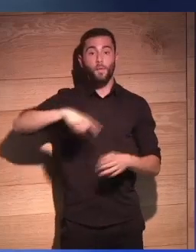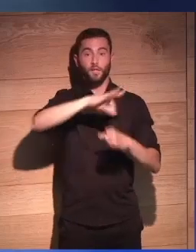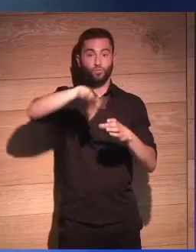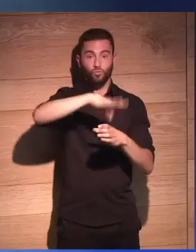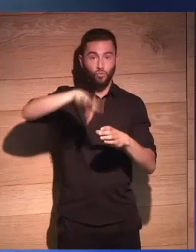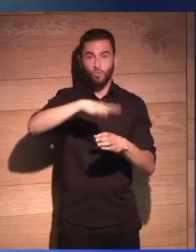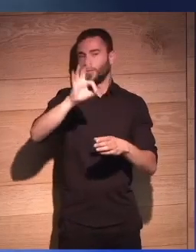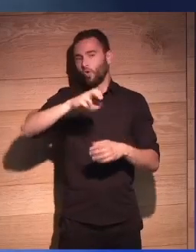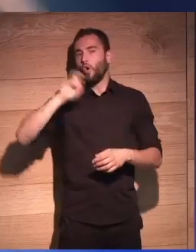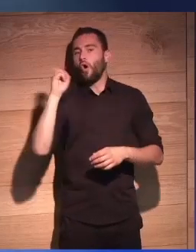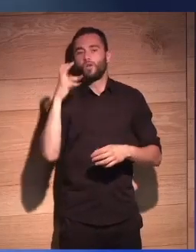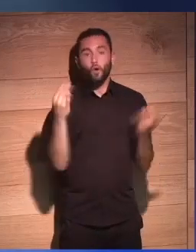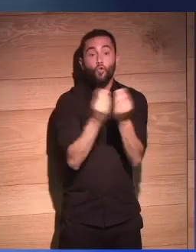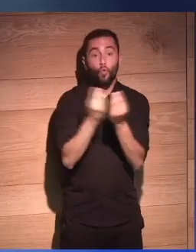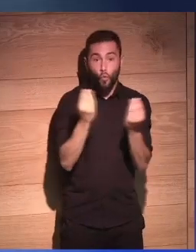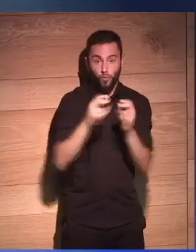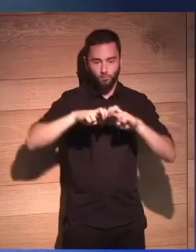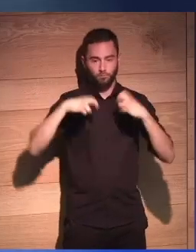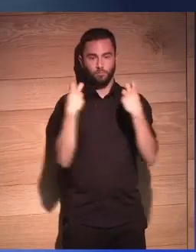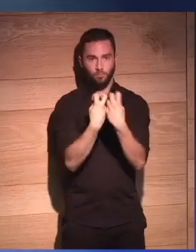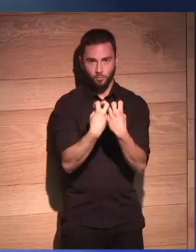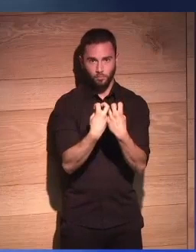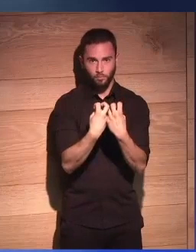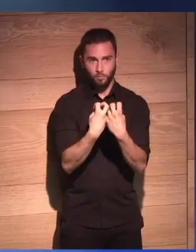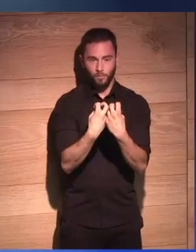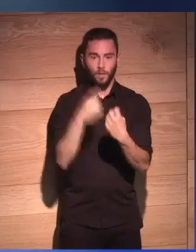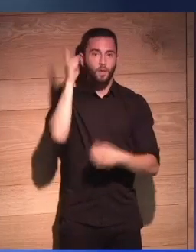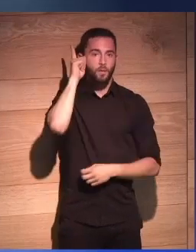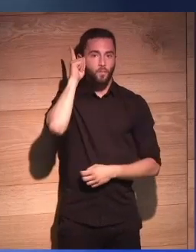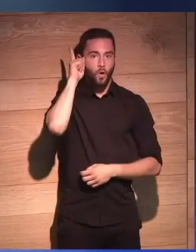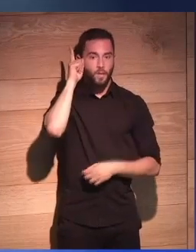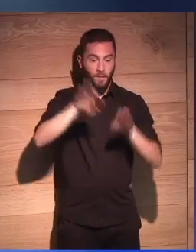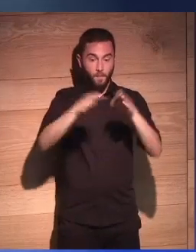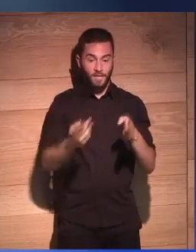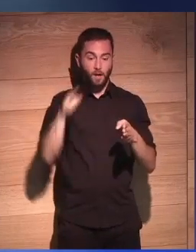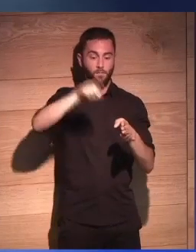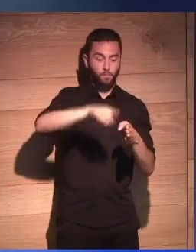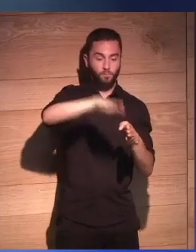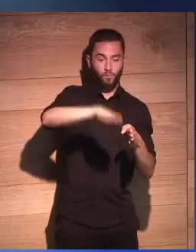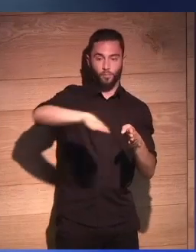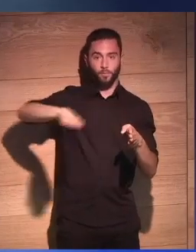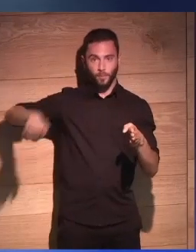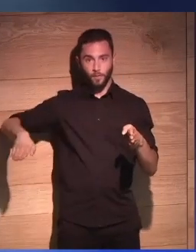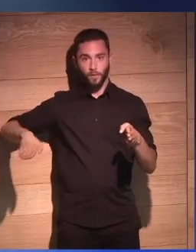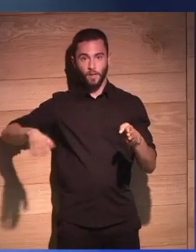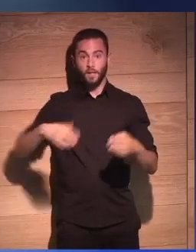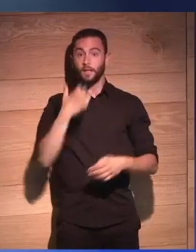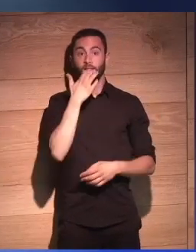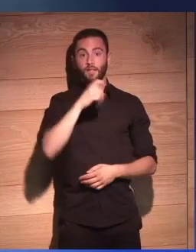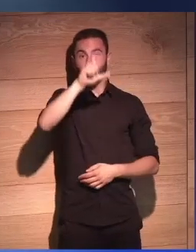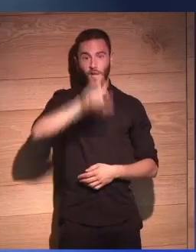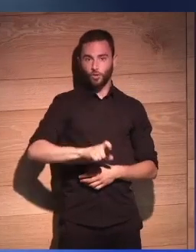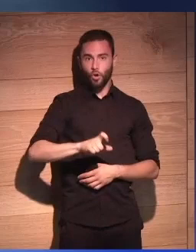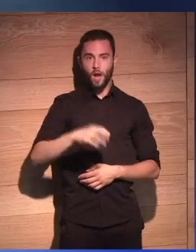sushi, o lo que sea, se sientan alrededor de la mesa, todos apilan sus celulares en el medio de la mesa, y el que coja primero el celular para mandar